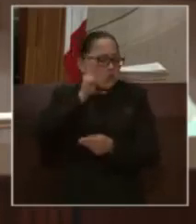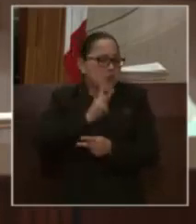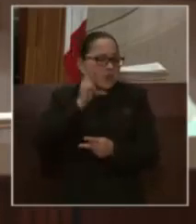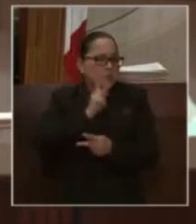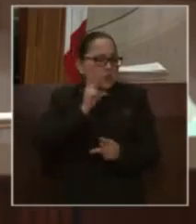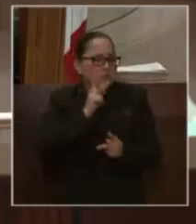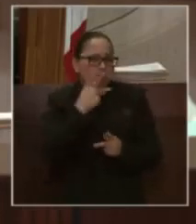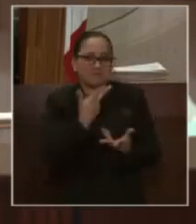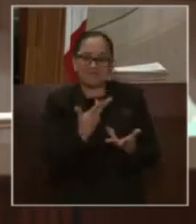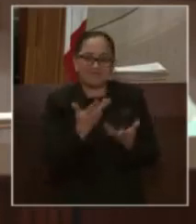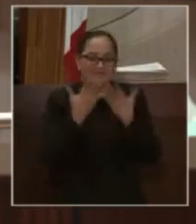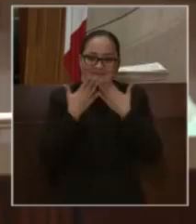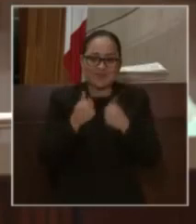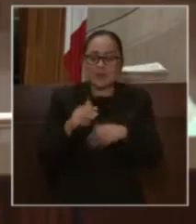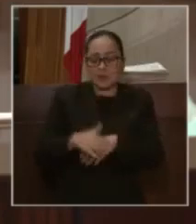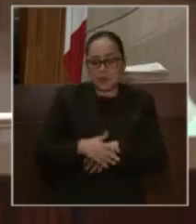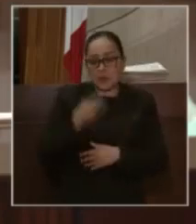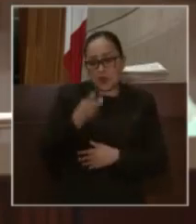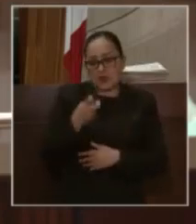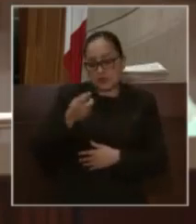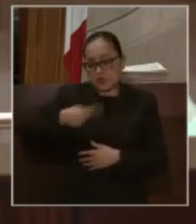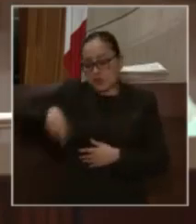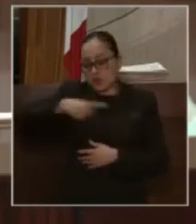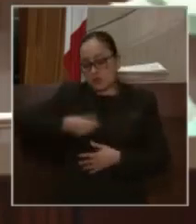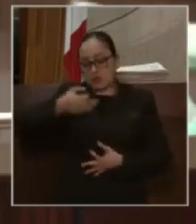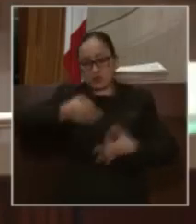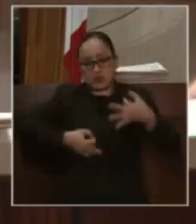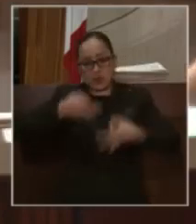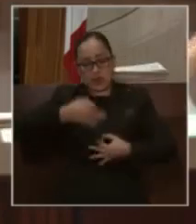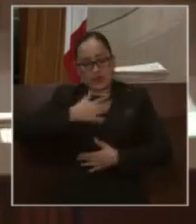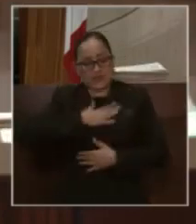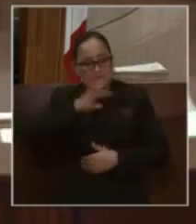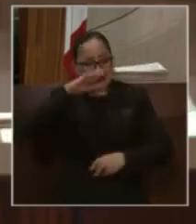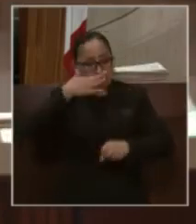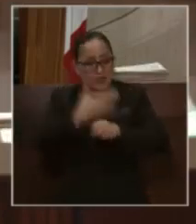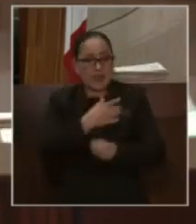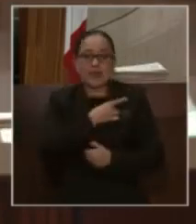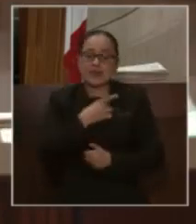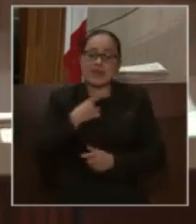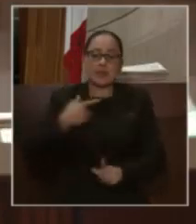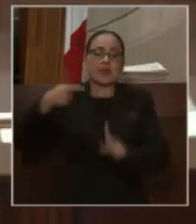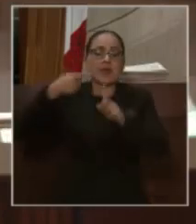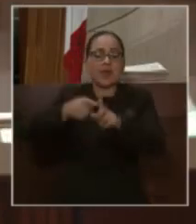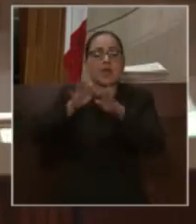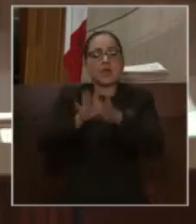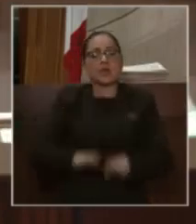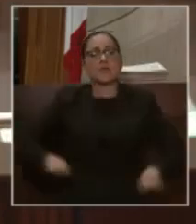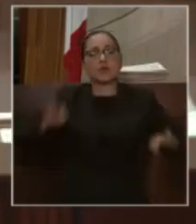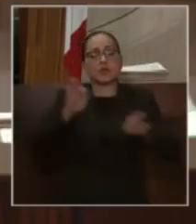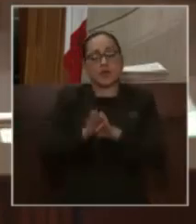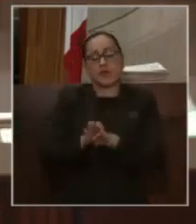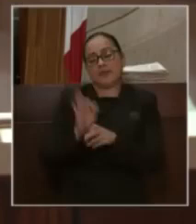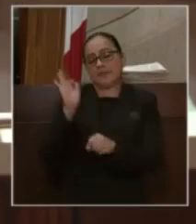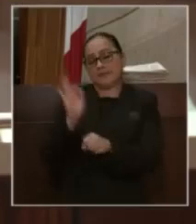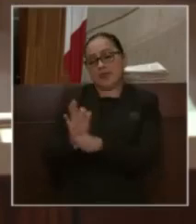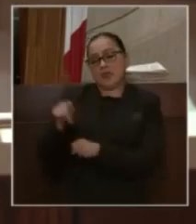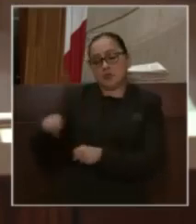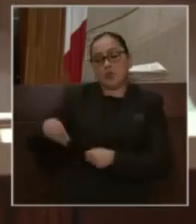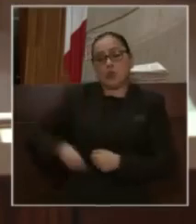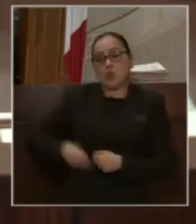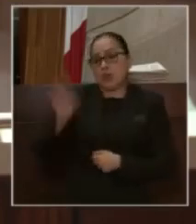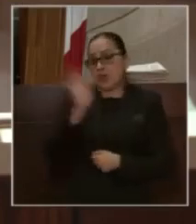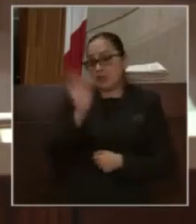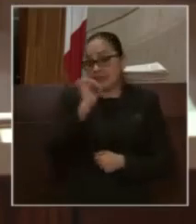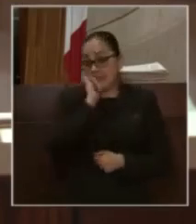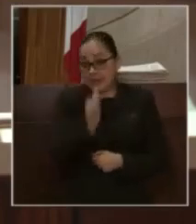sus facultades, es obligación de los juzgadores pues hacer valer el principio de presunción de inocencia y